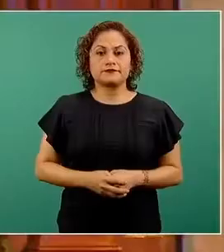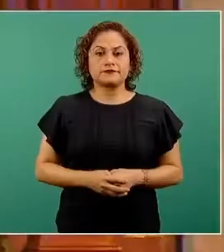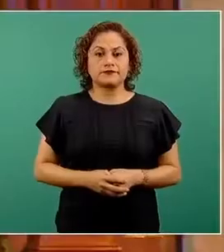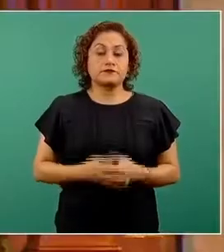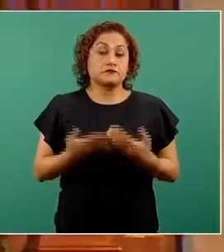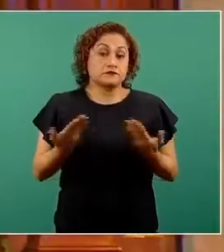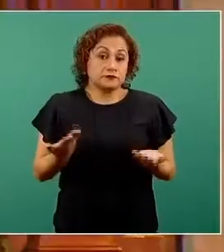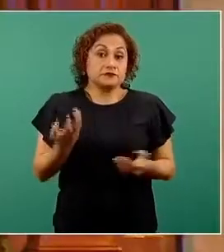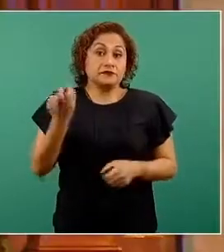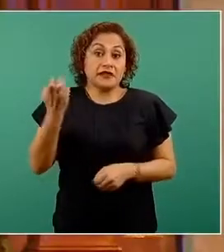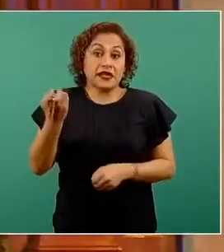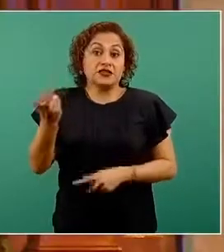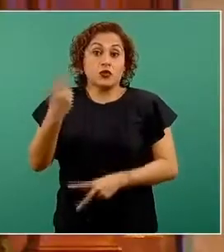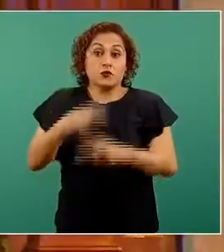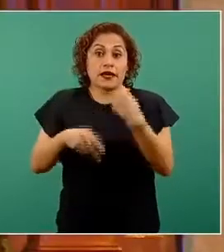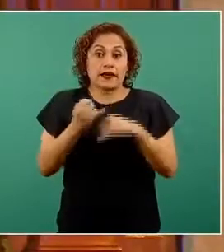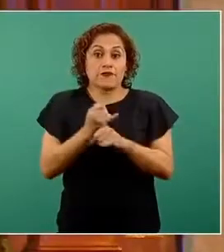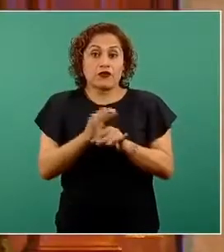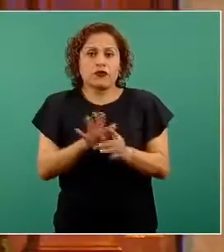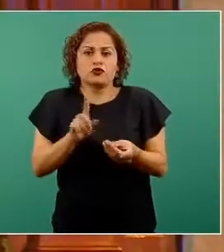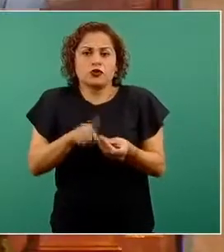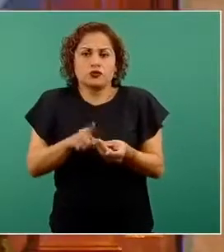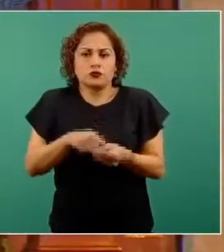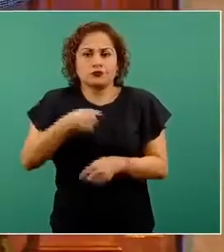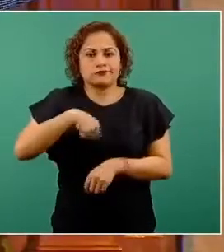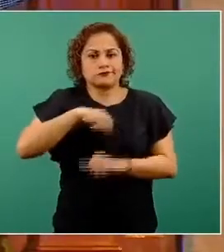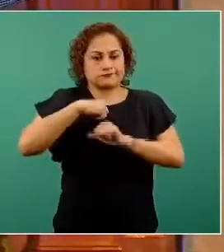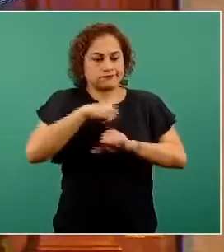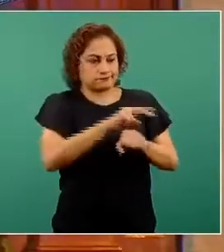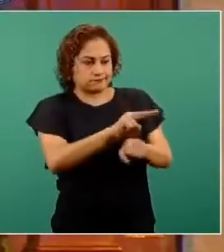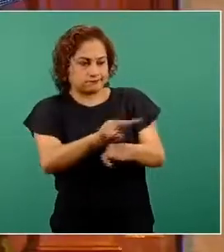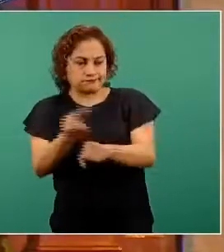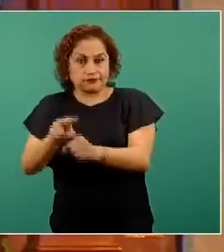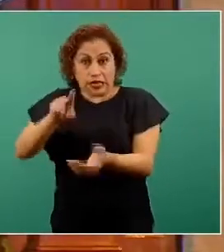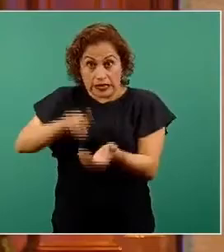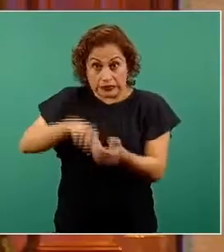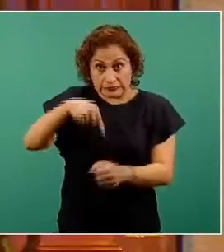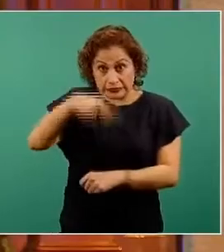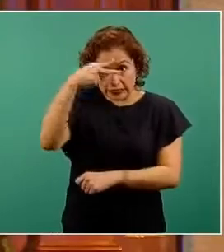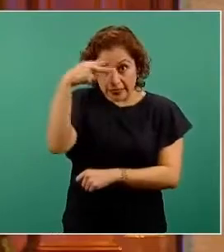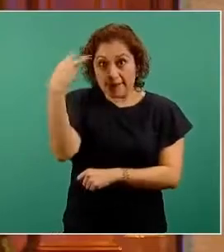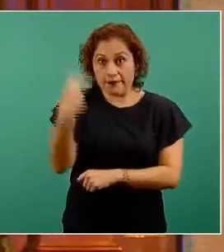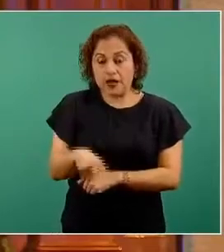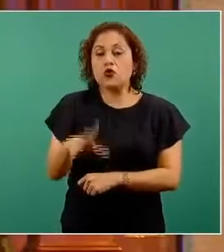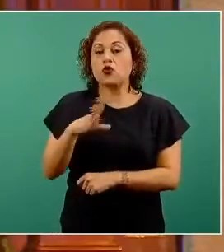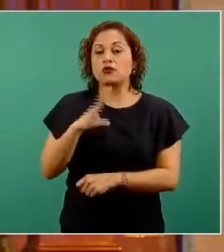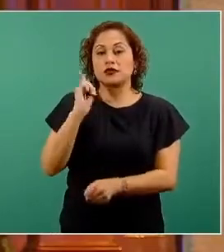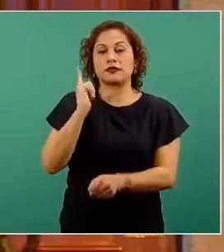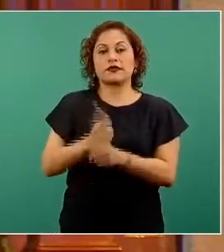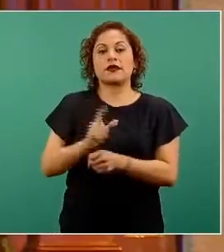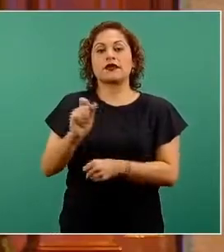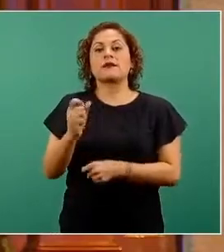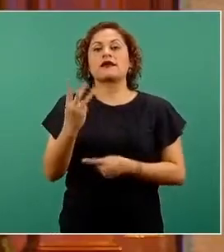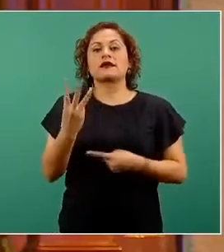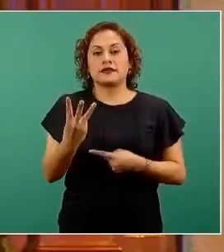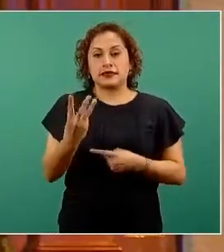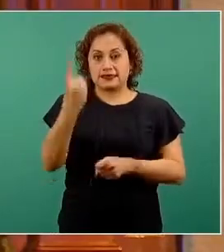de la vigilancia genómica que se tiene también en México, se han detectado 23 de la variante